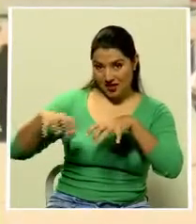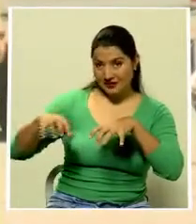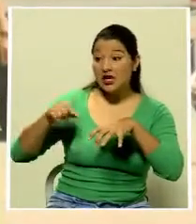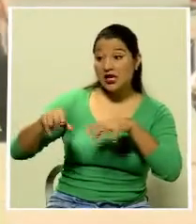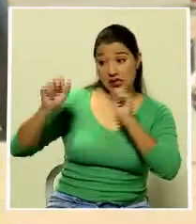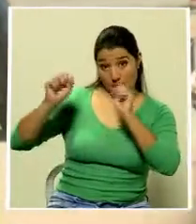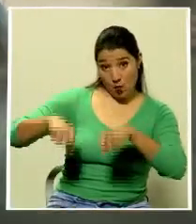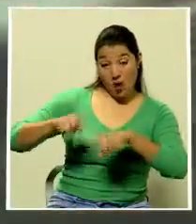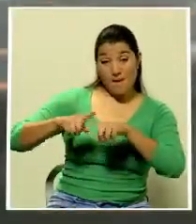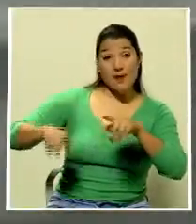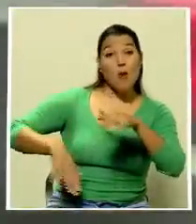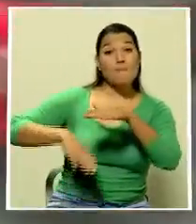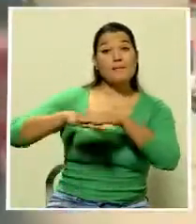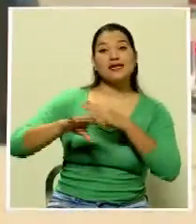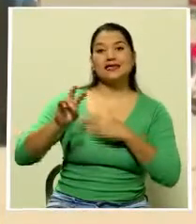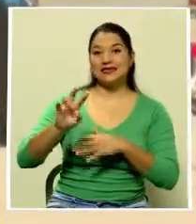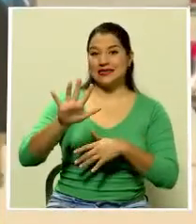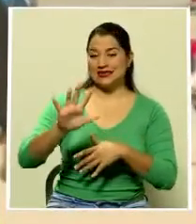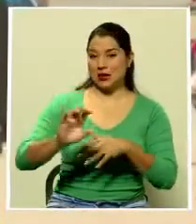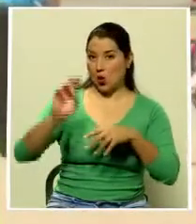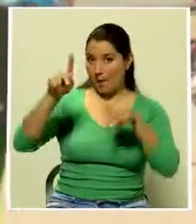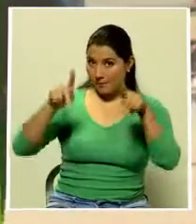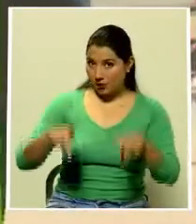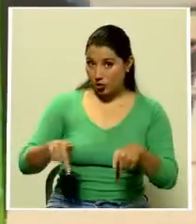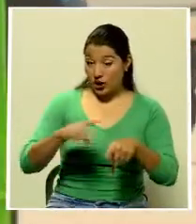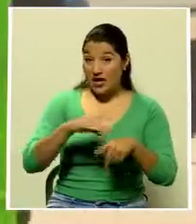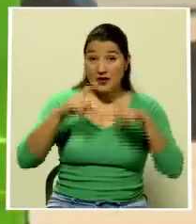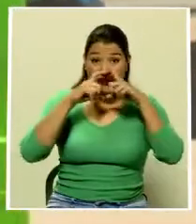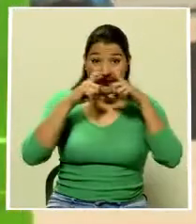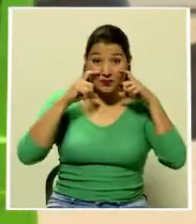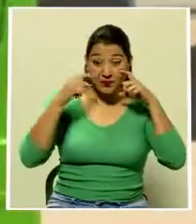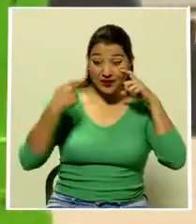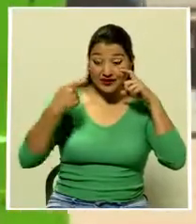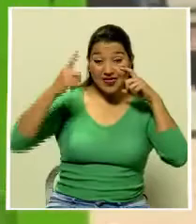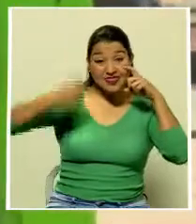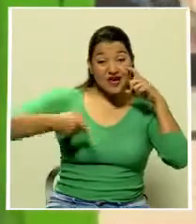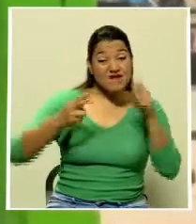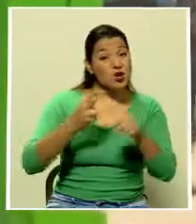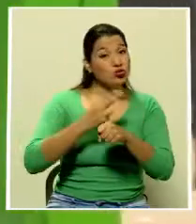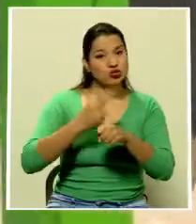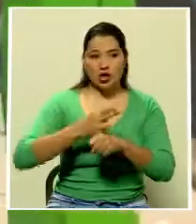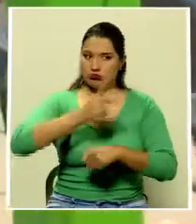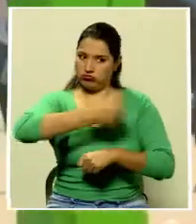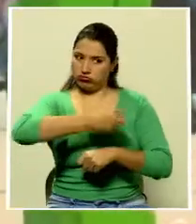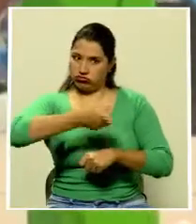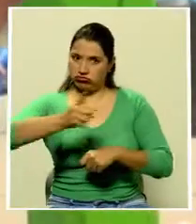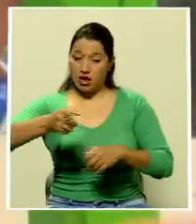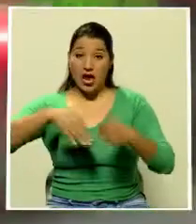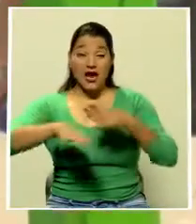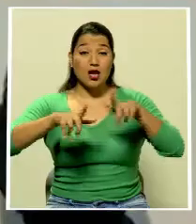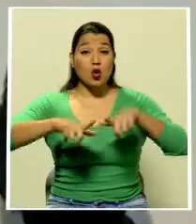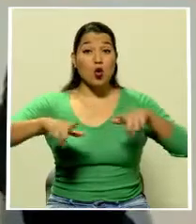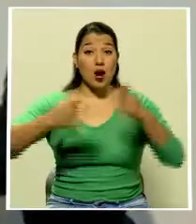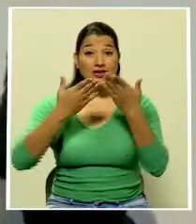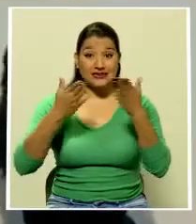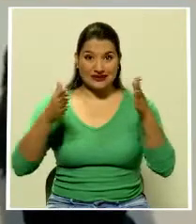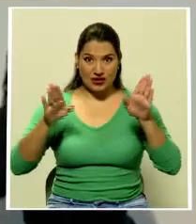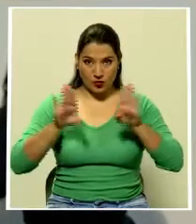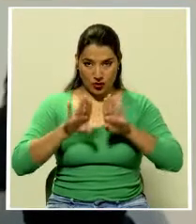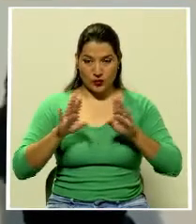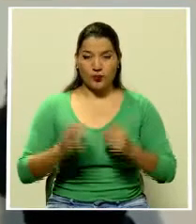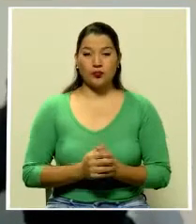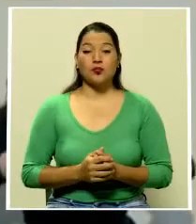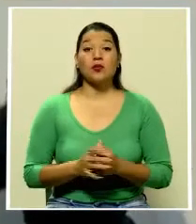de 75 personas y las mascarillas se deberán utilizar de forma obligatoria en espacios cerrados. Entonces el